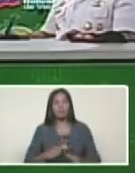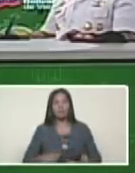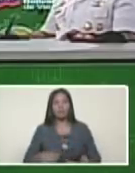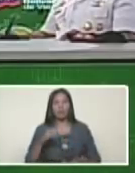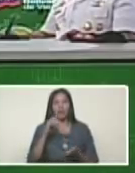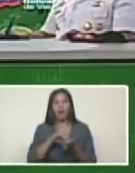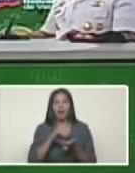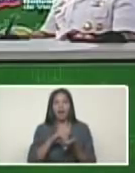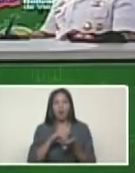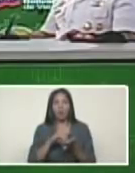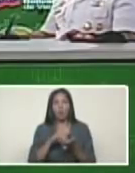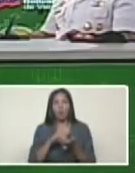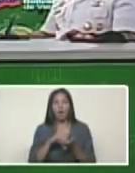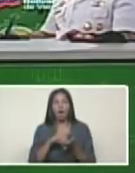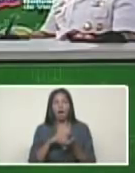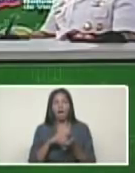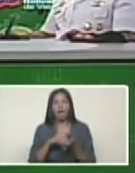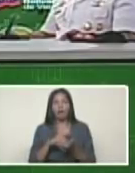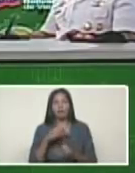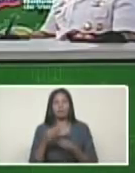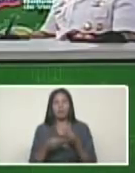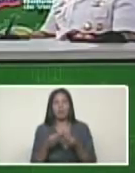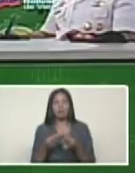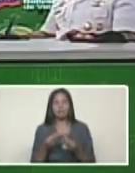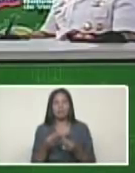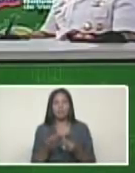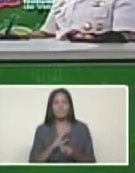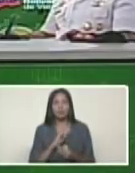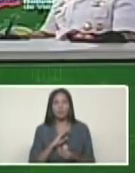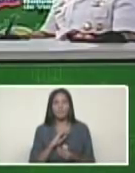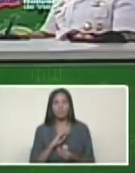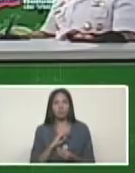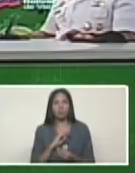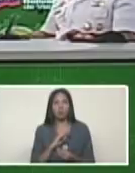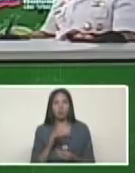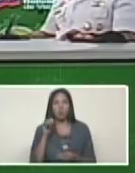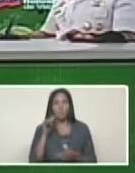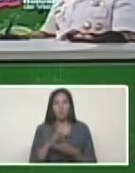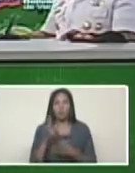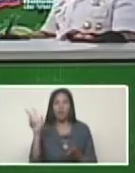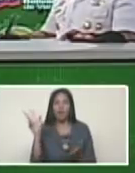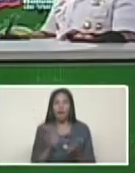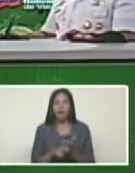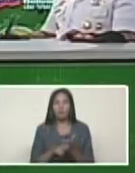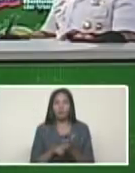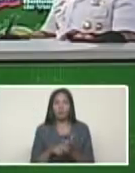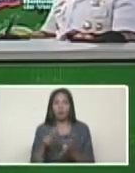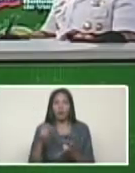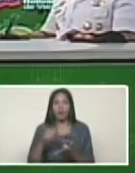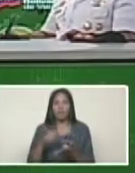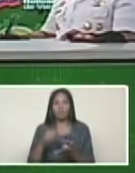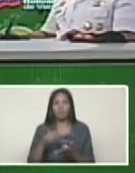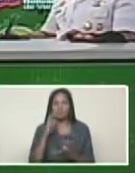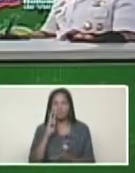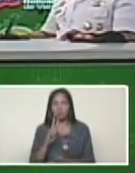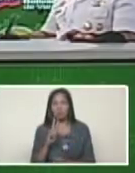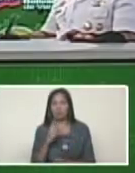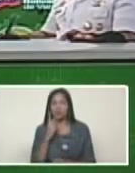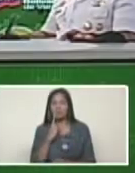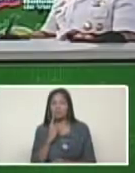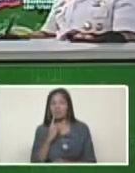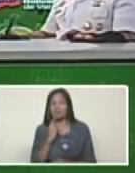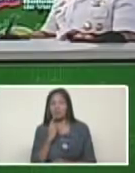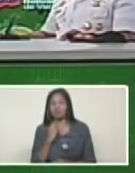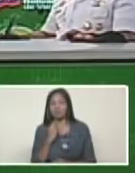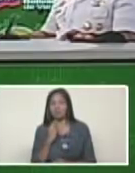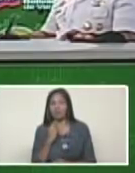Aragua, y a tal efecto se anexa el decreto. Voy a aprobar este experimento nuevo